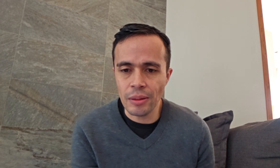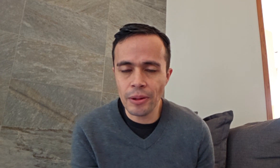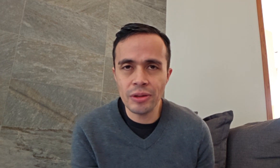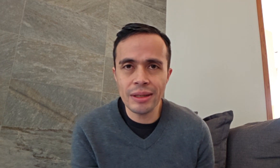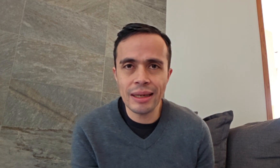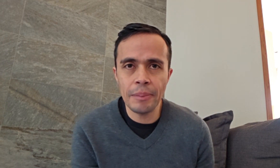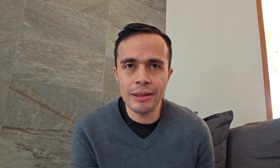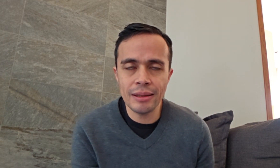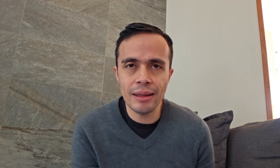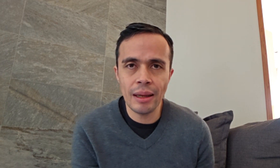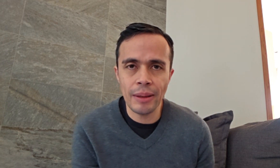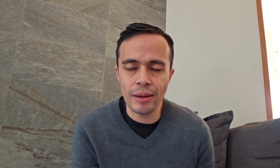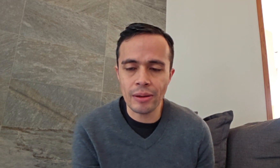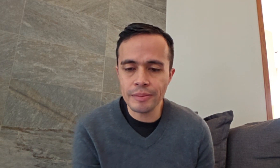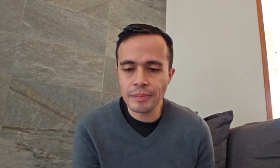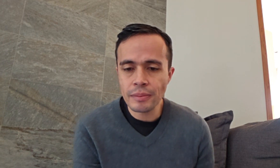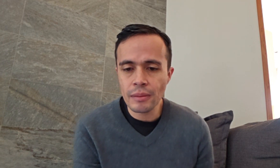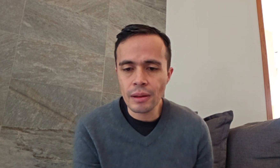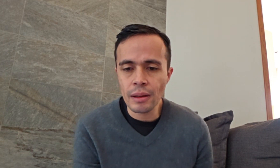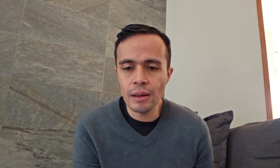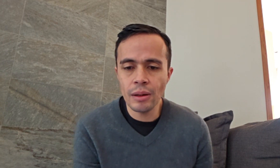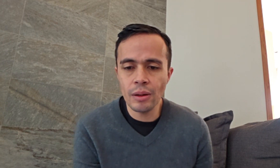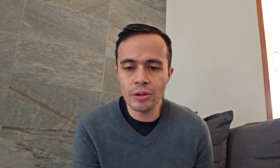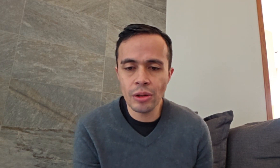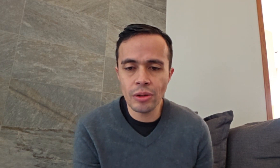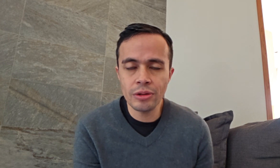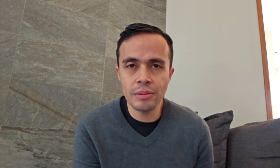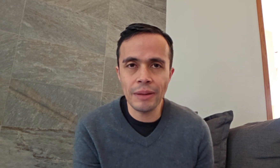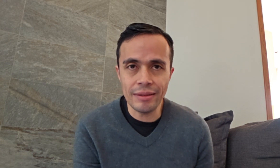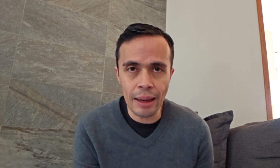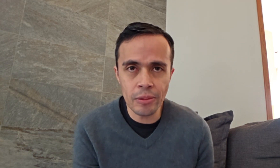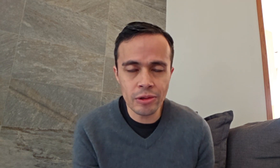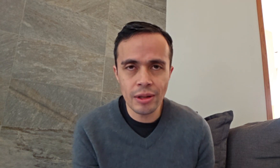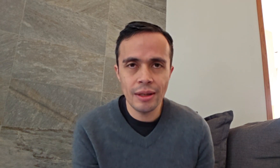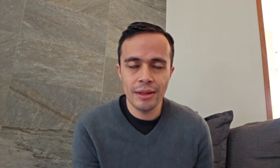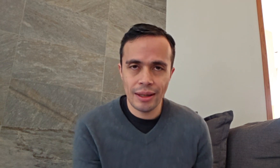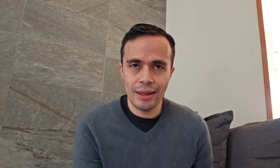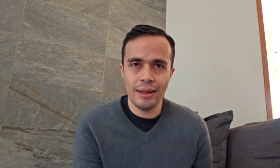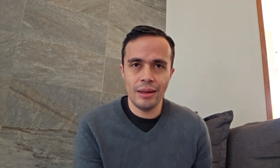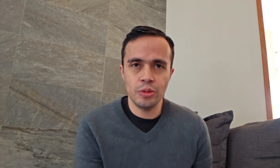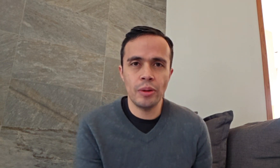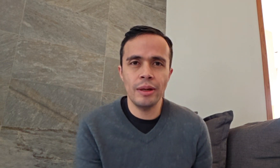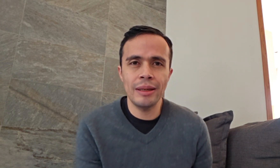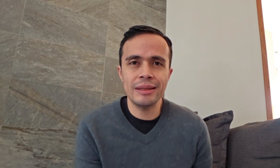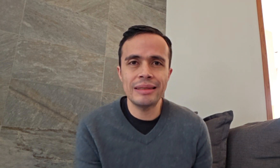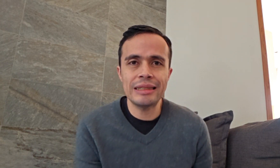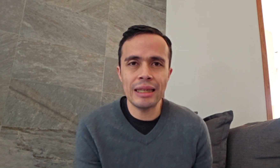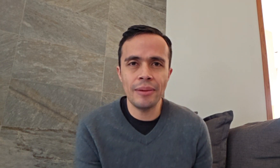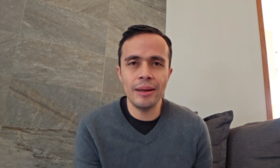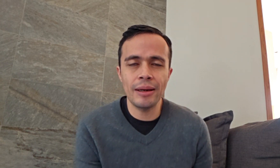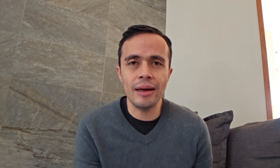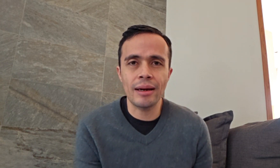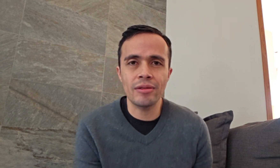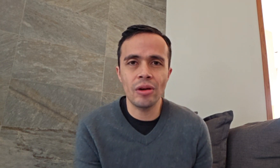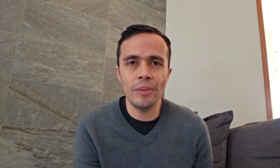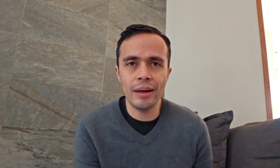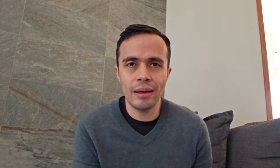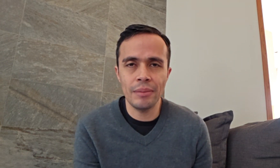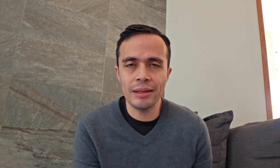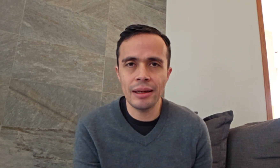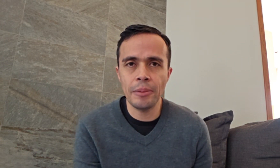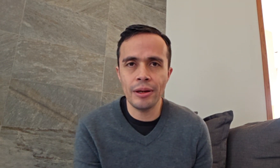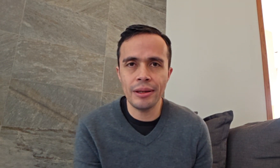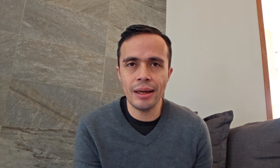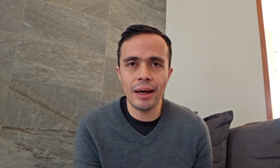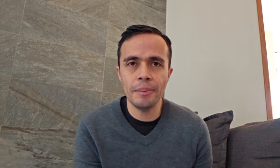está dando. Por eso dice la presidenta de México, nosotros pensamos que los problemas se deben resolver